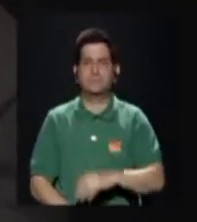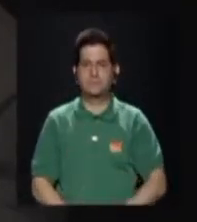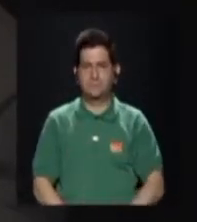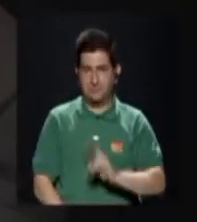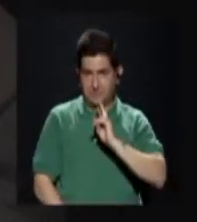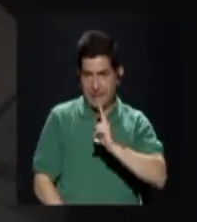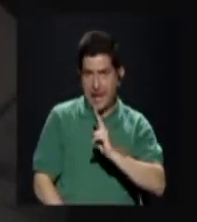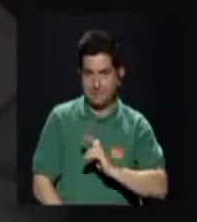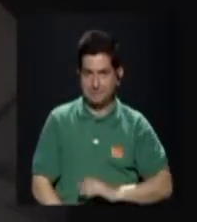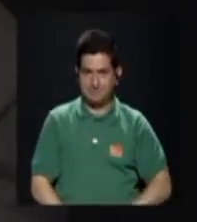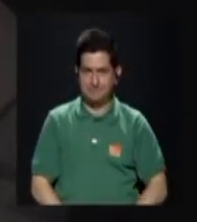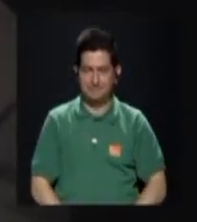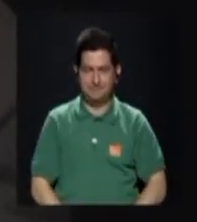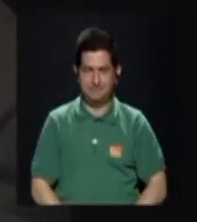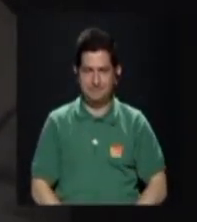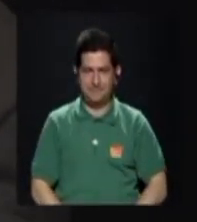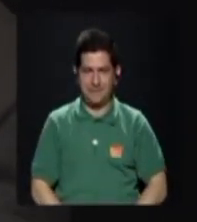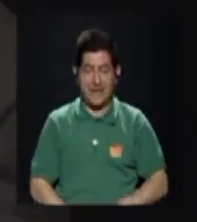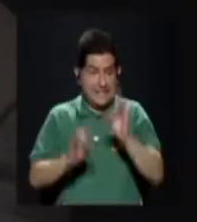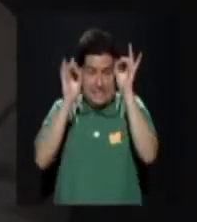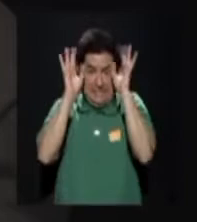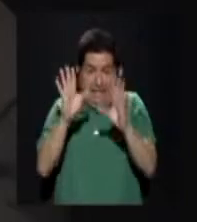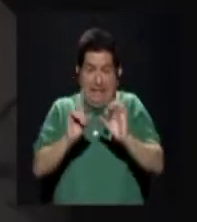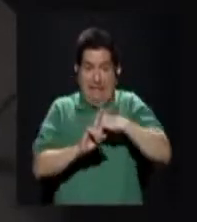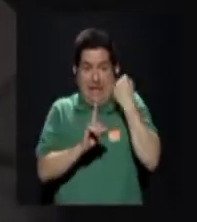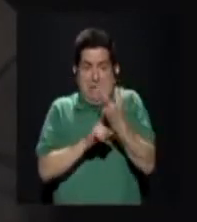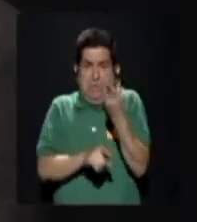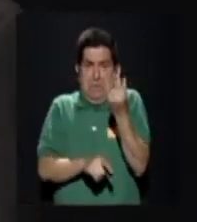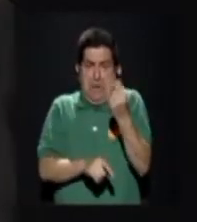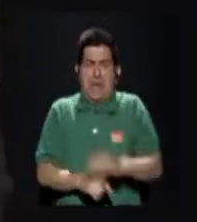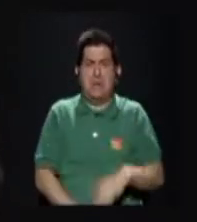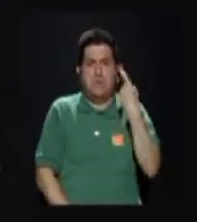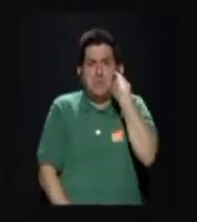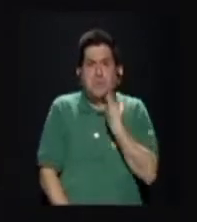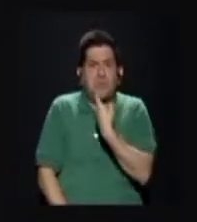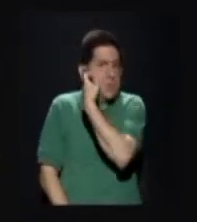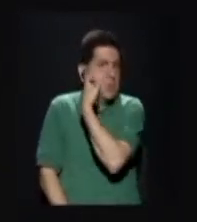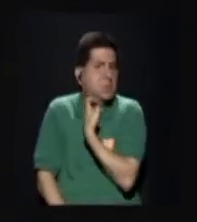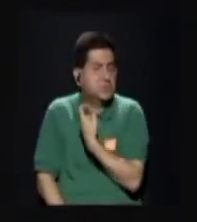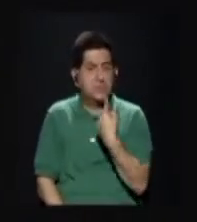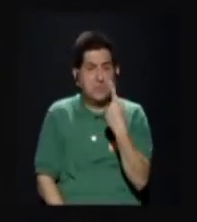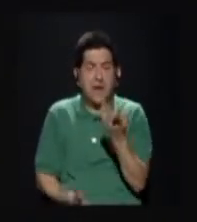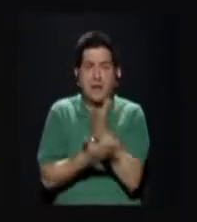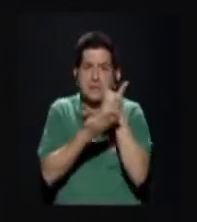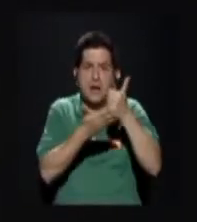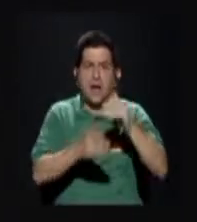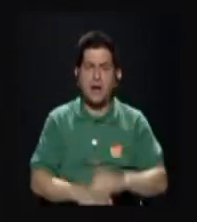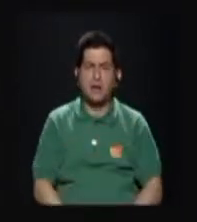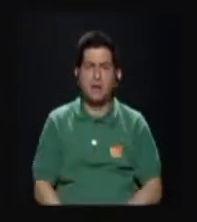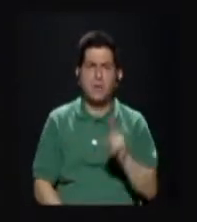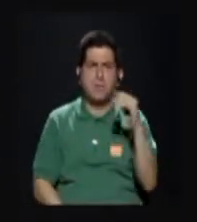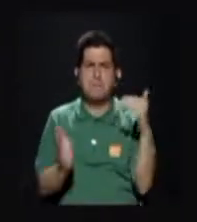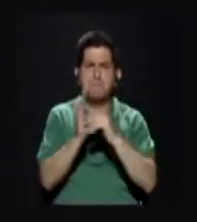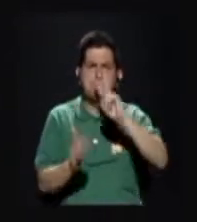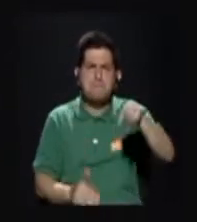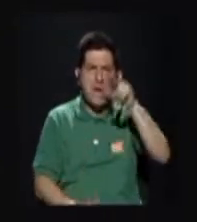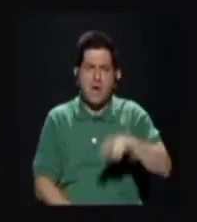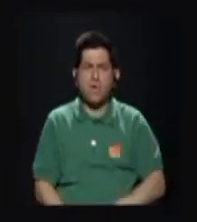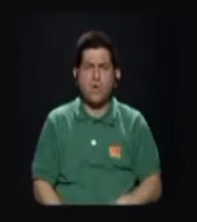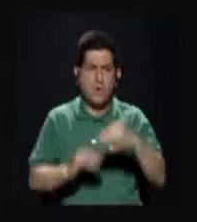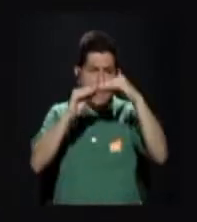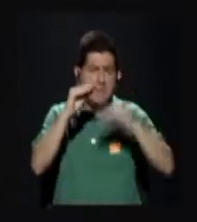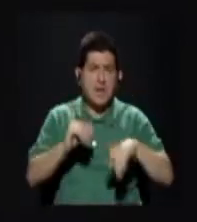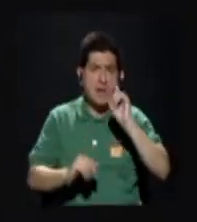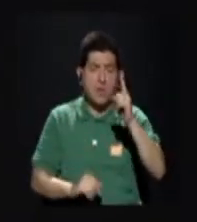¿verdad? Es un horror eso, el precio de las navajillas, voy a decir algo. 1,000 pesos mínimo una